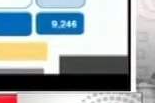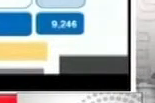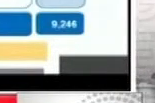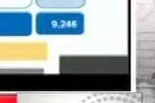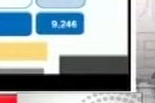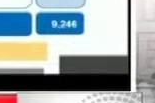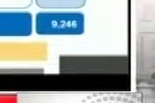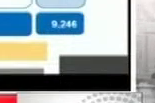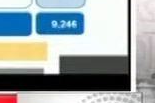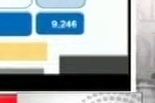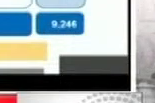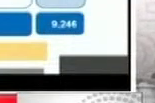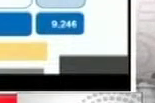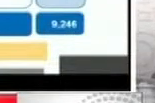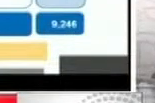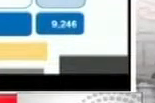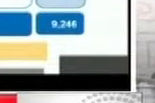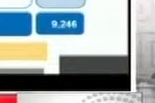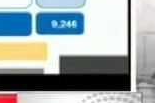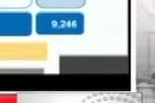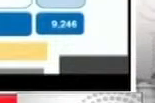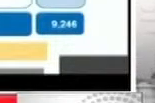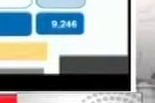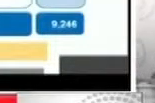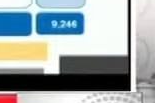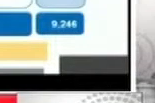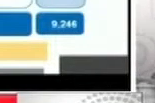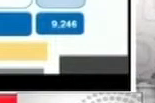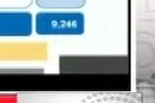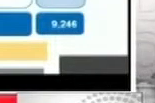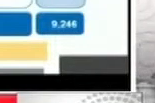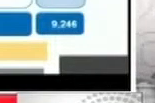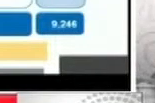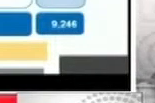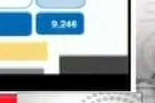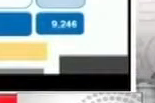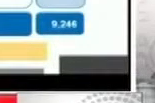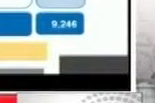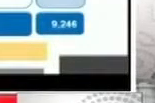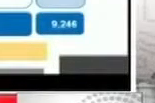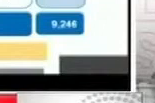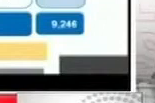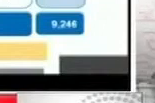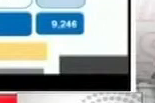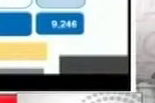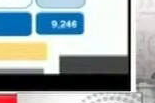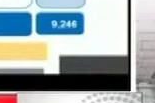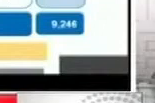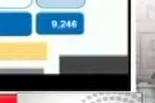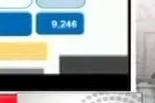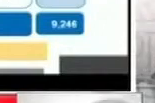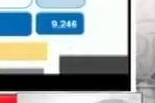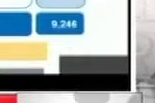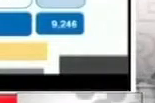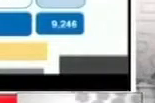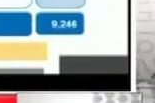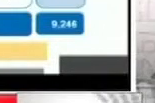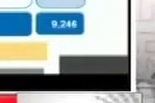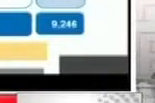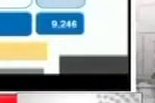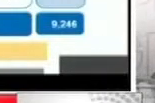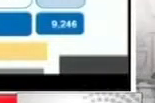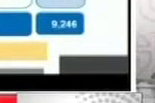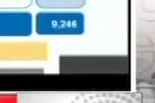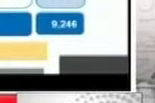población. En el caso del personal de salud, los CAS COVID y el seguro de vida para